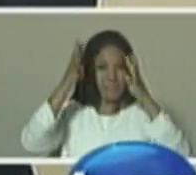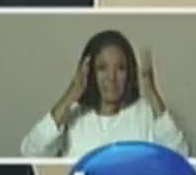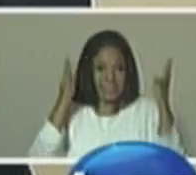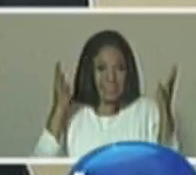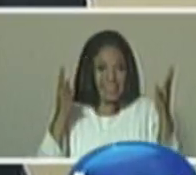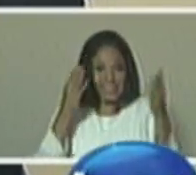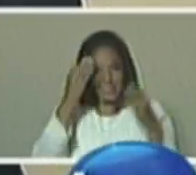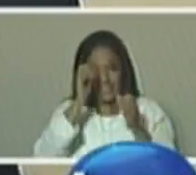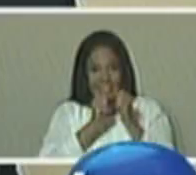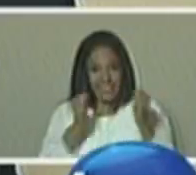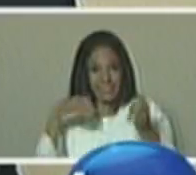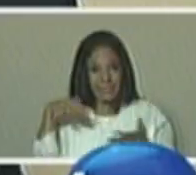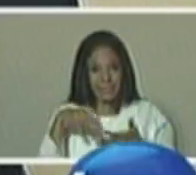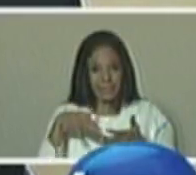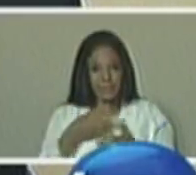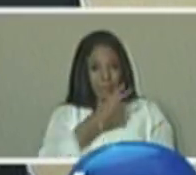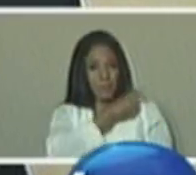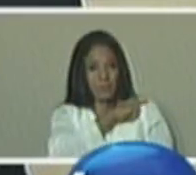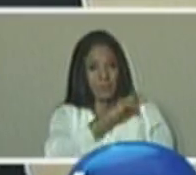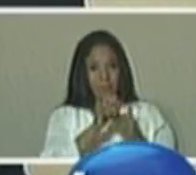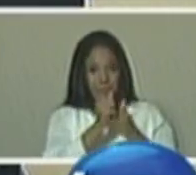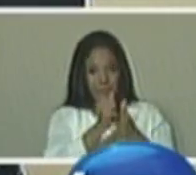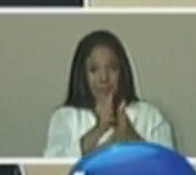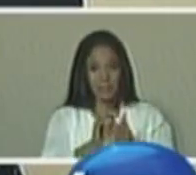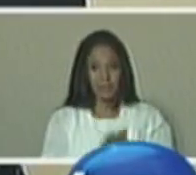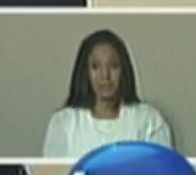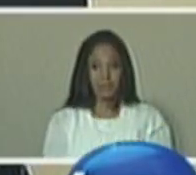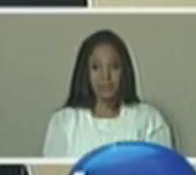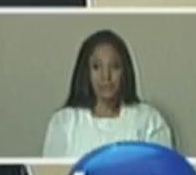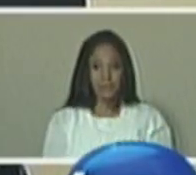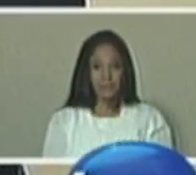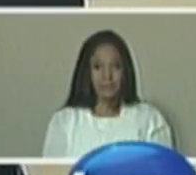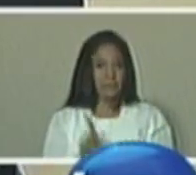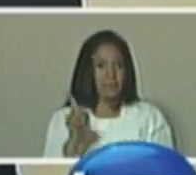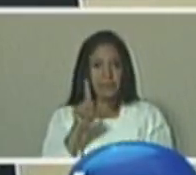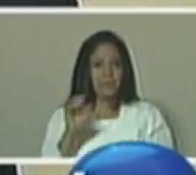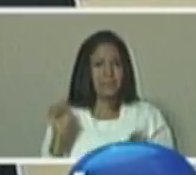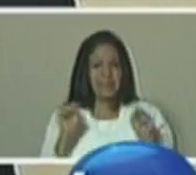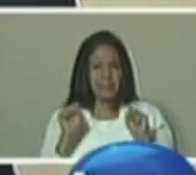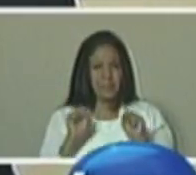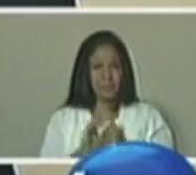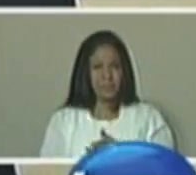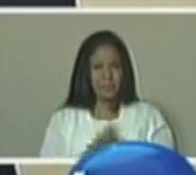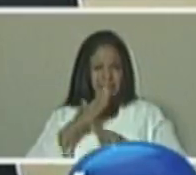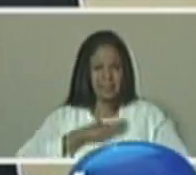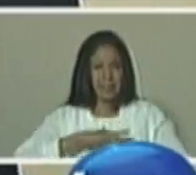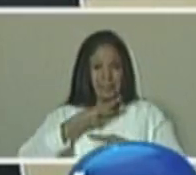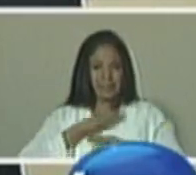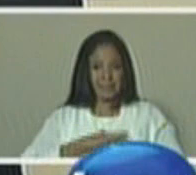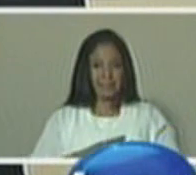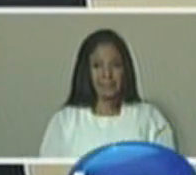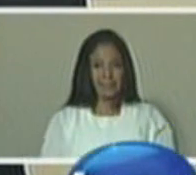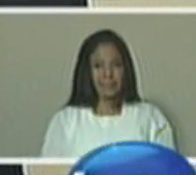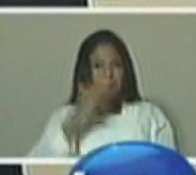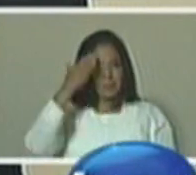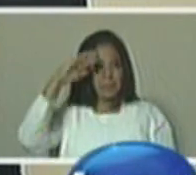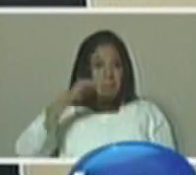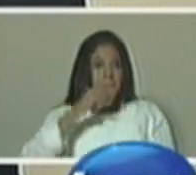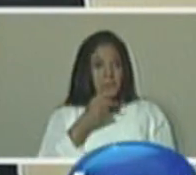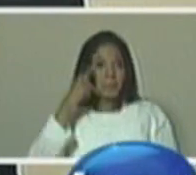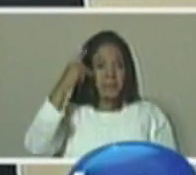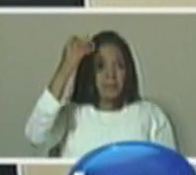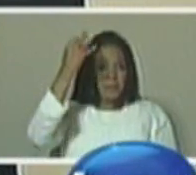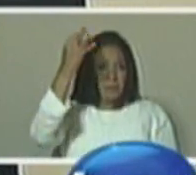reto. Estos líderes. Y ni siquiera parece que estuvieran nerviosos, se ven tan tranquilos. ¿Quién sabe si aquí tenemos al próximo presidente o la